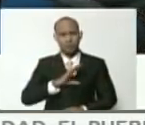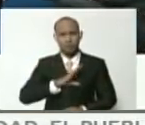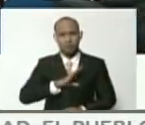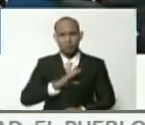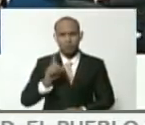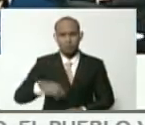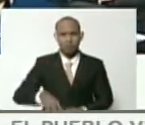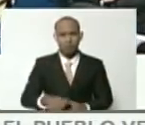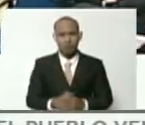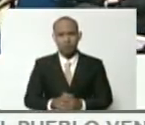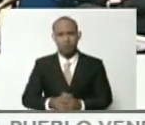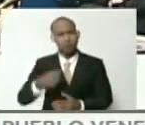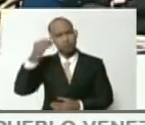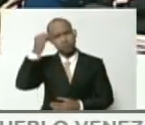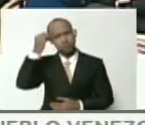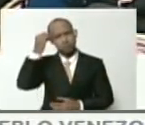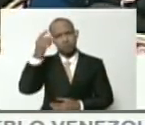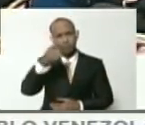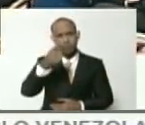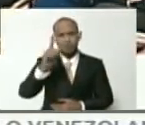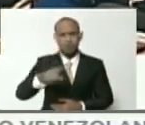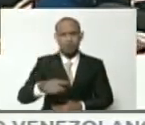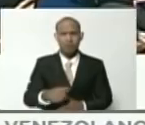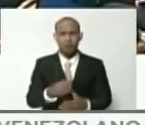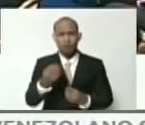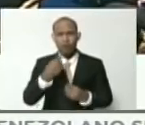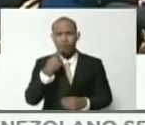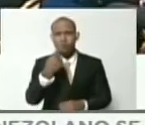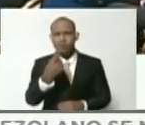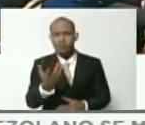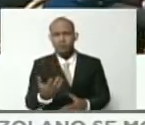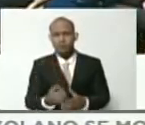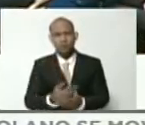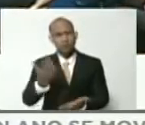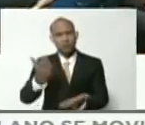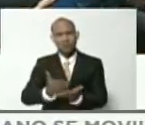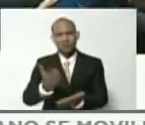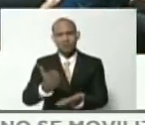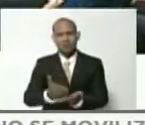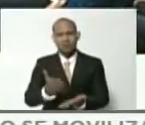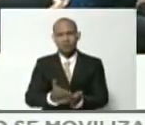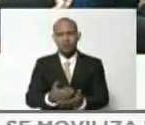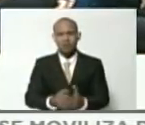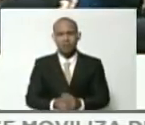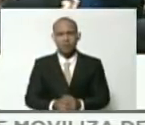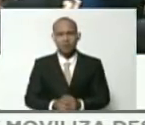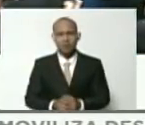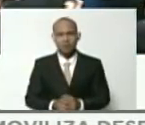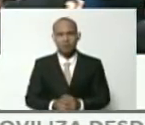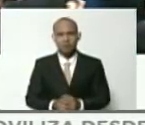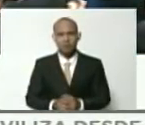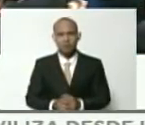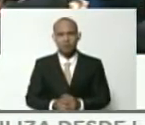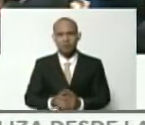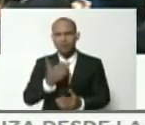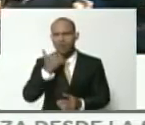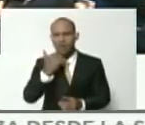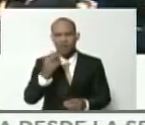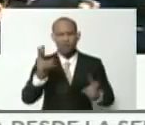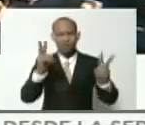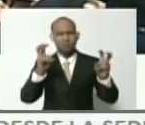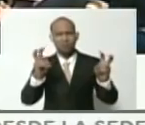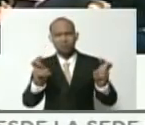Y siempre, como dice usted en sus reflexiones, siempre los asuntos que